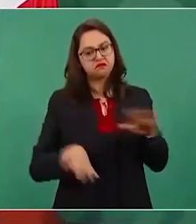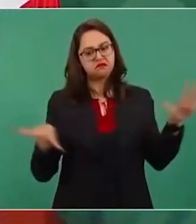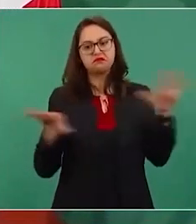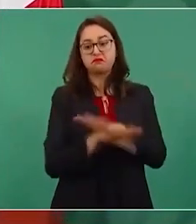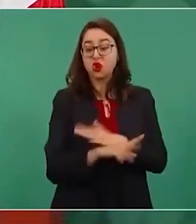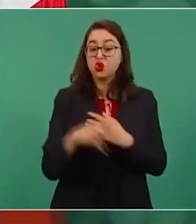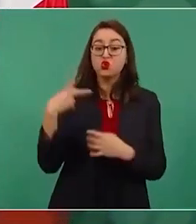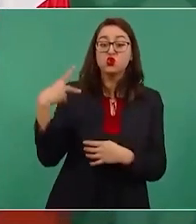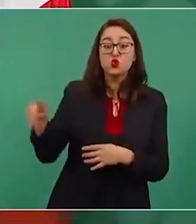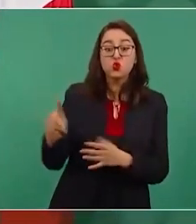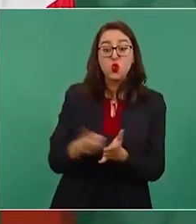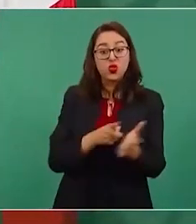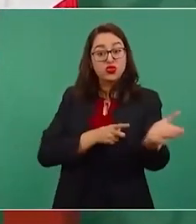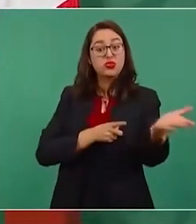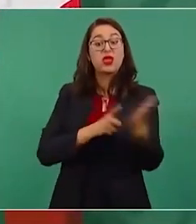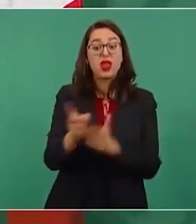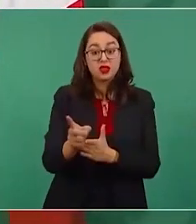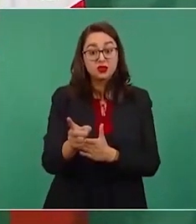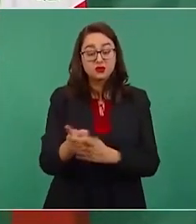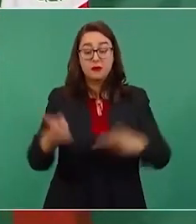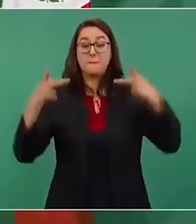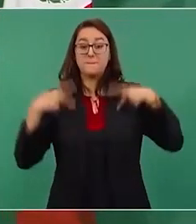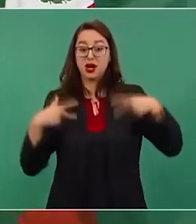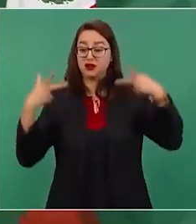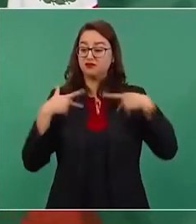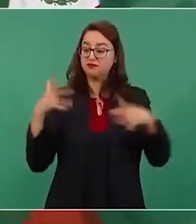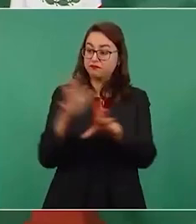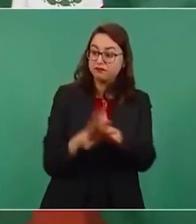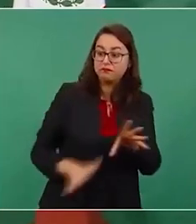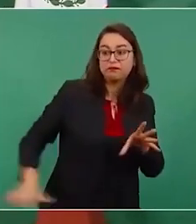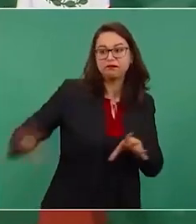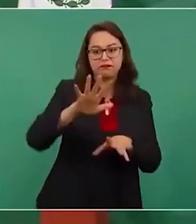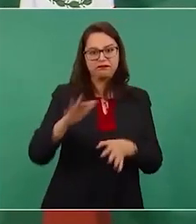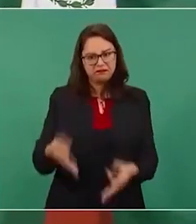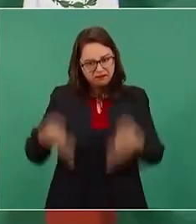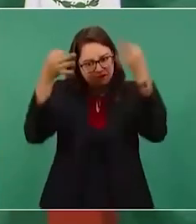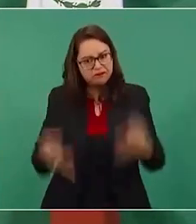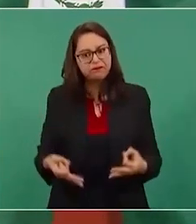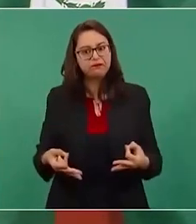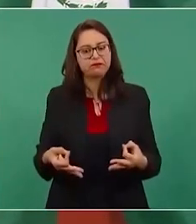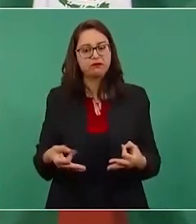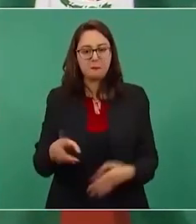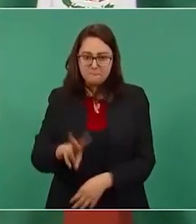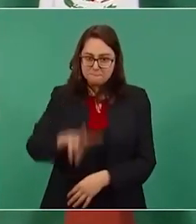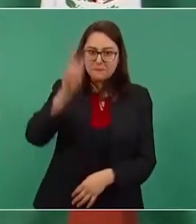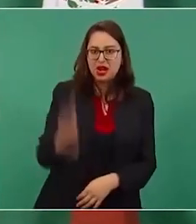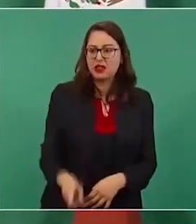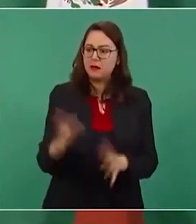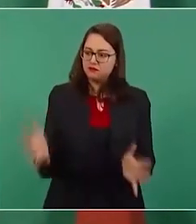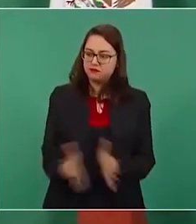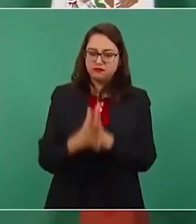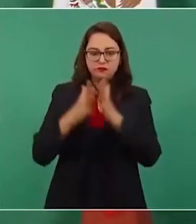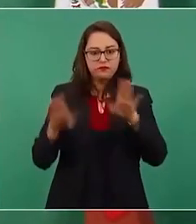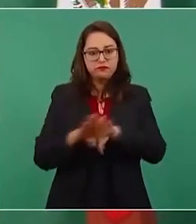Esa es soberanía popular, esa es la esencia de la